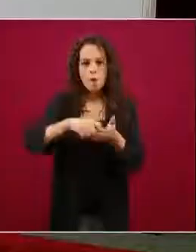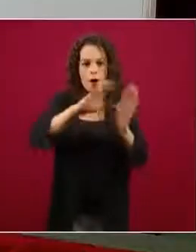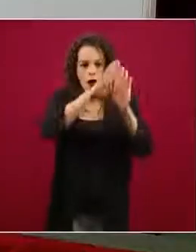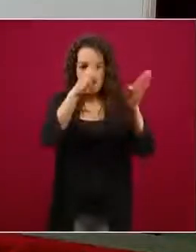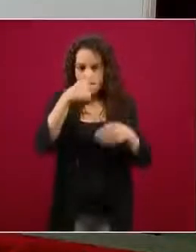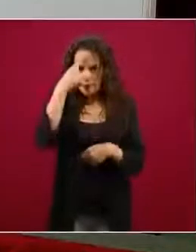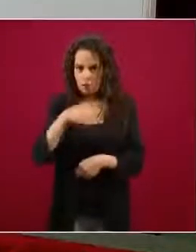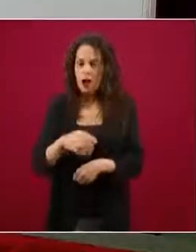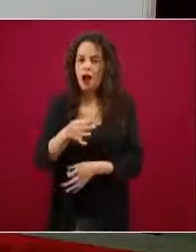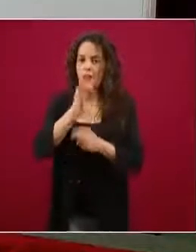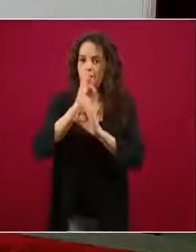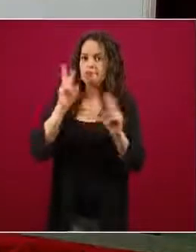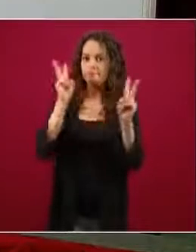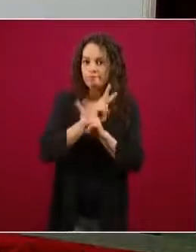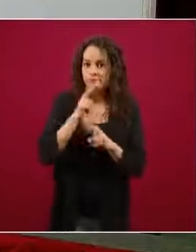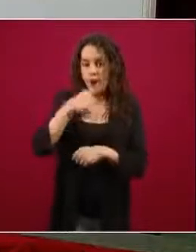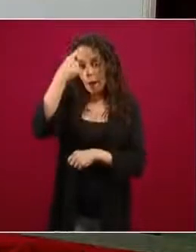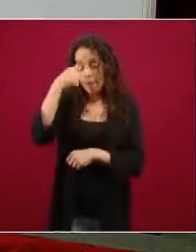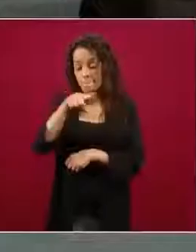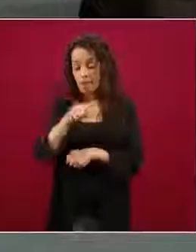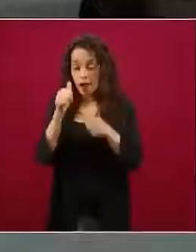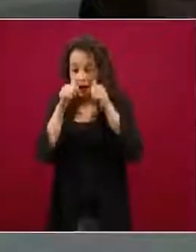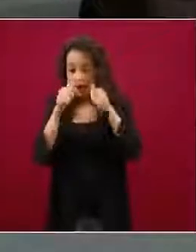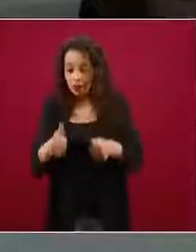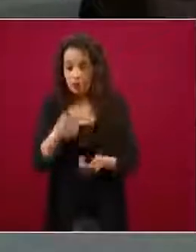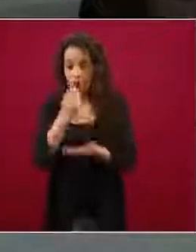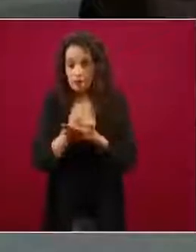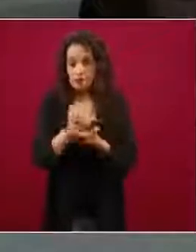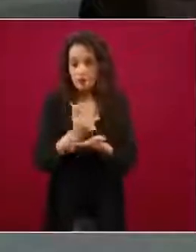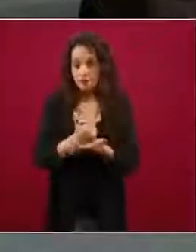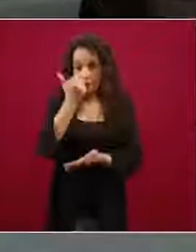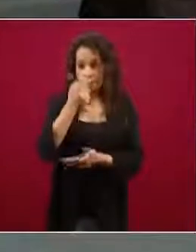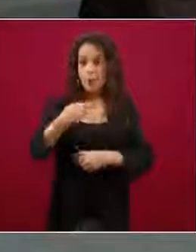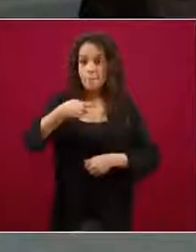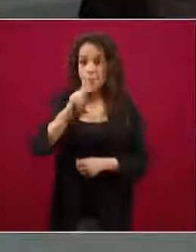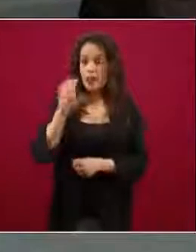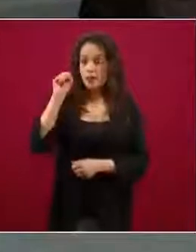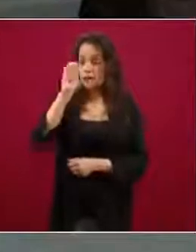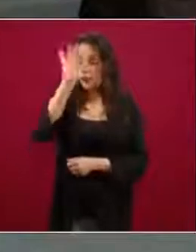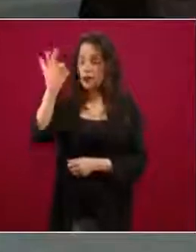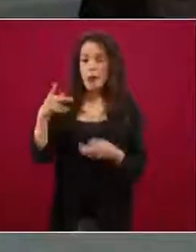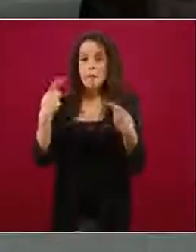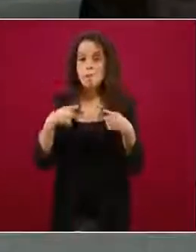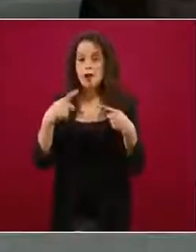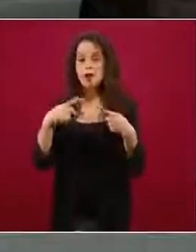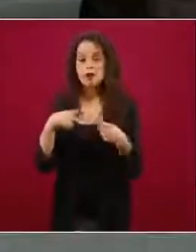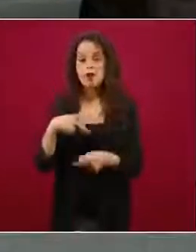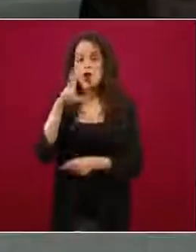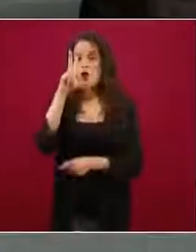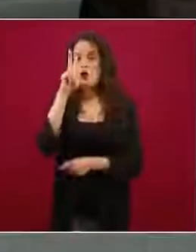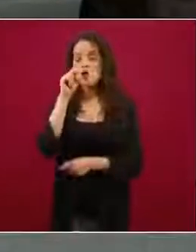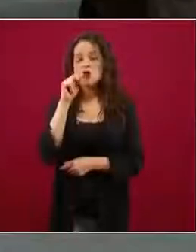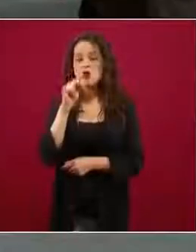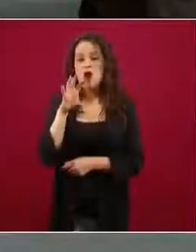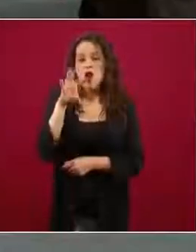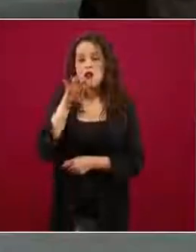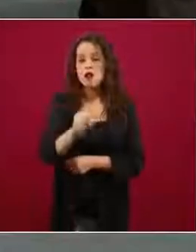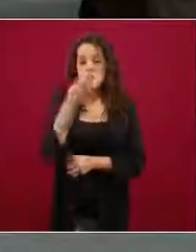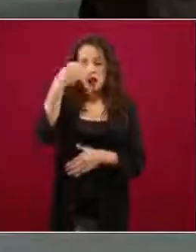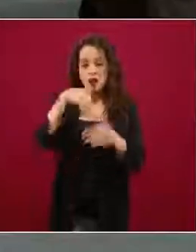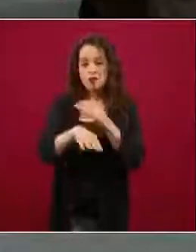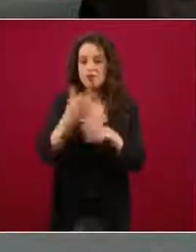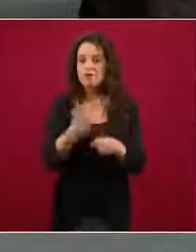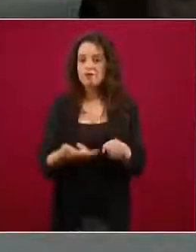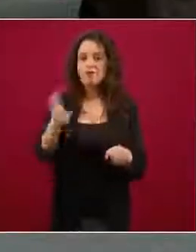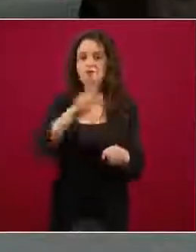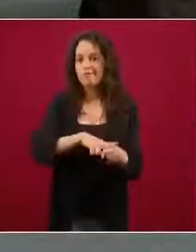intensiva, pues el 69% de los fallecidos no llega a esas instancias. Y la otra, el otro